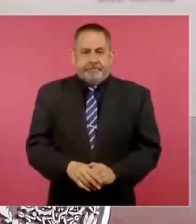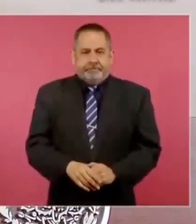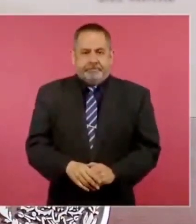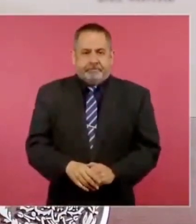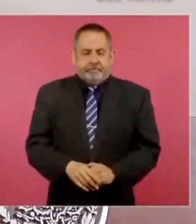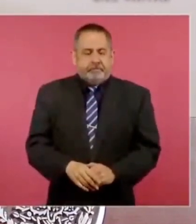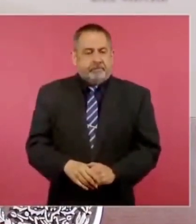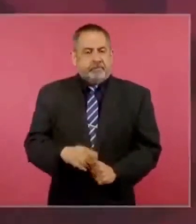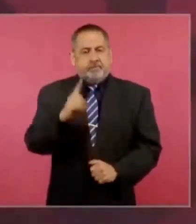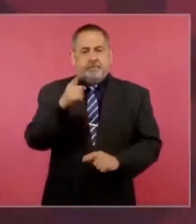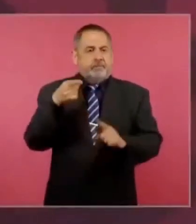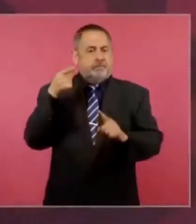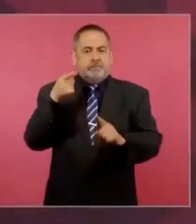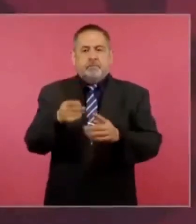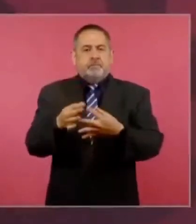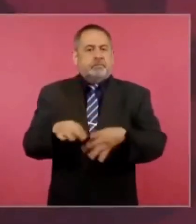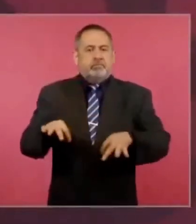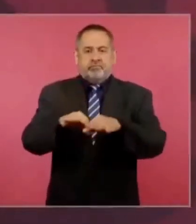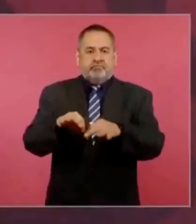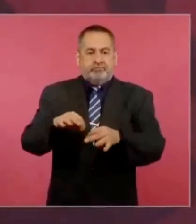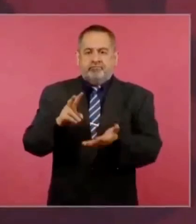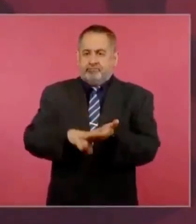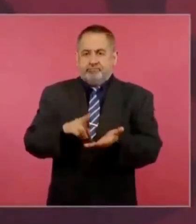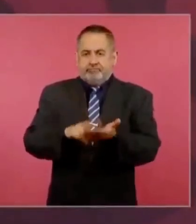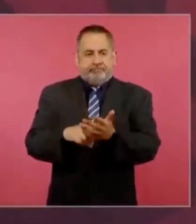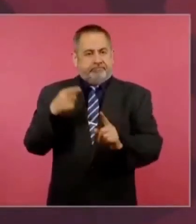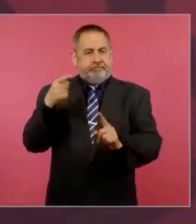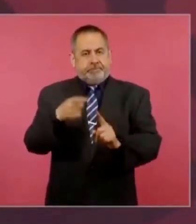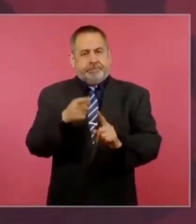Algo básico, esencial,